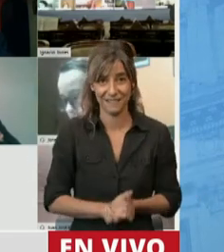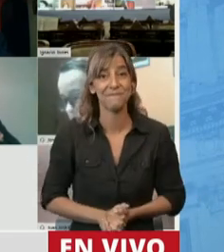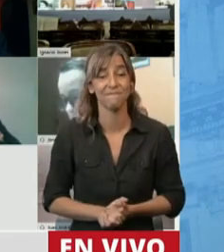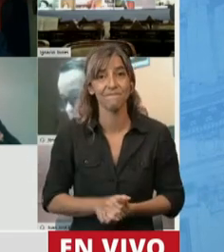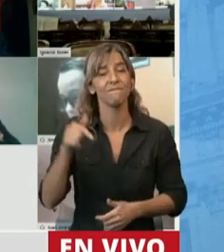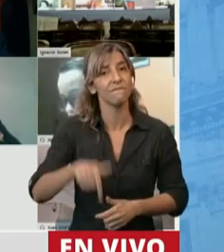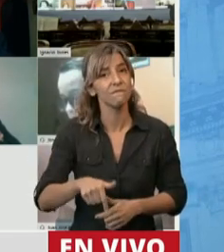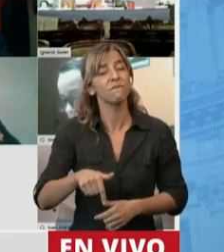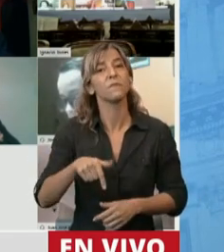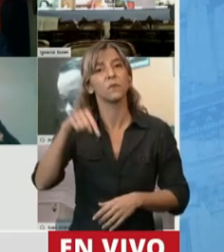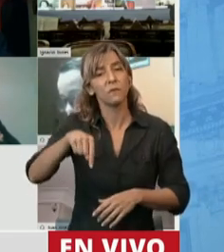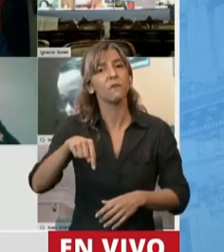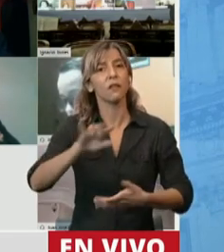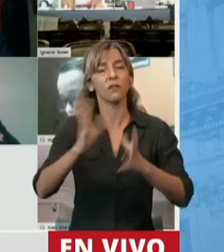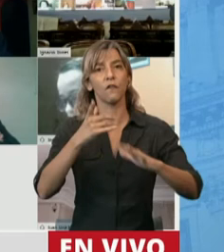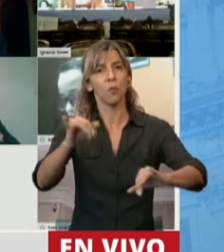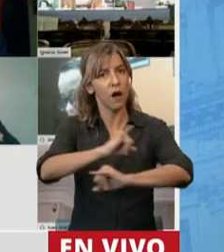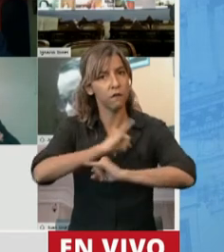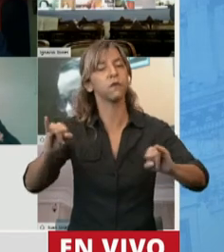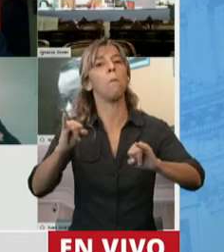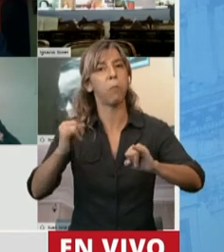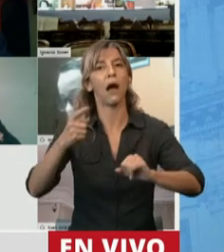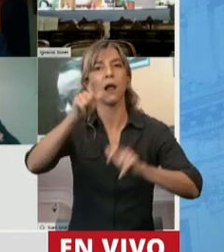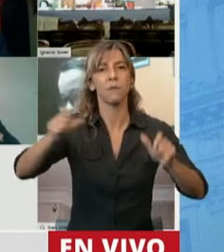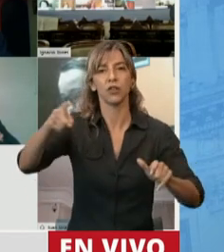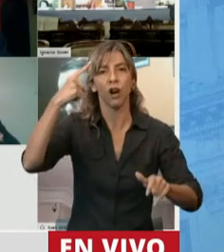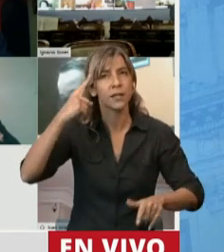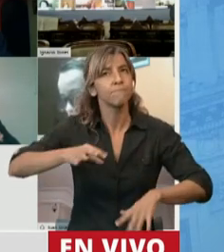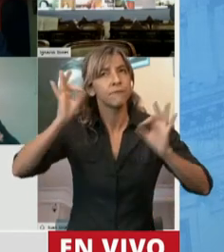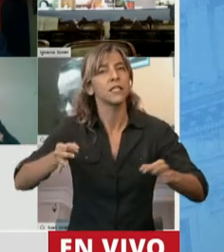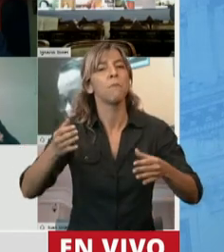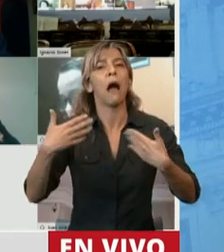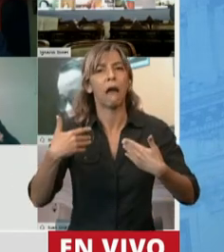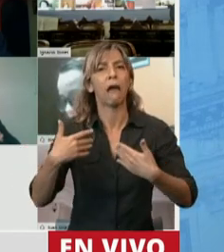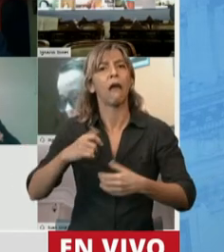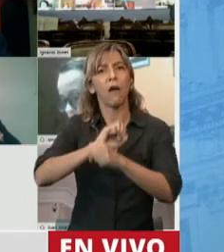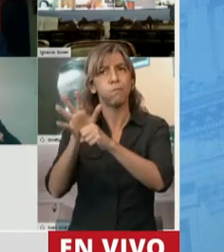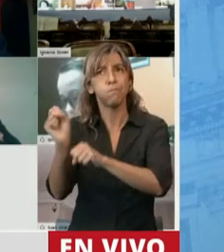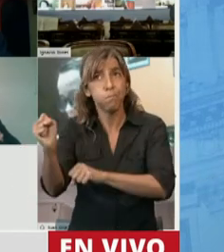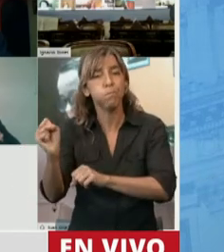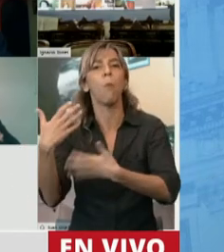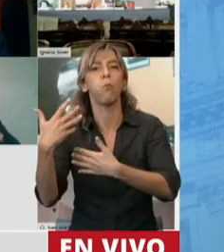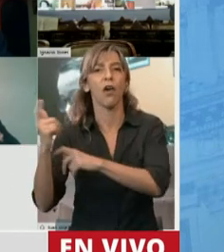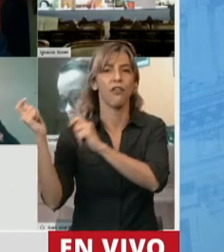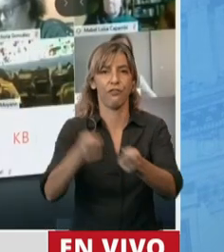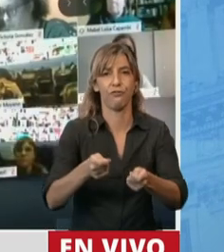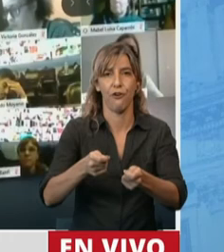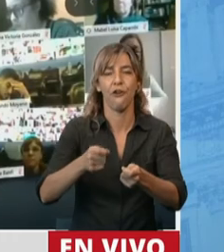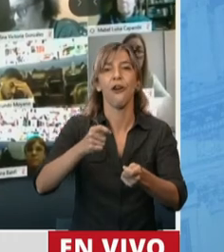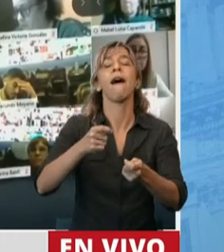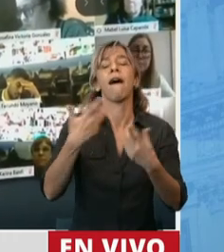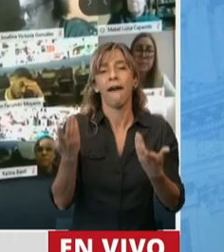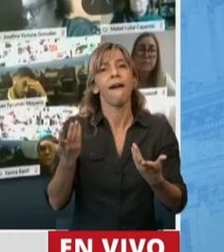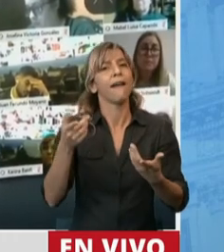campaña nacional que estamos lanzando de donación de plasma de pacientes recuperados del COVID es también un reconocimiento